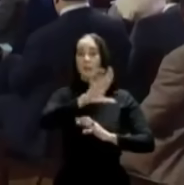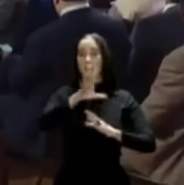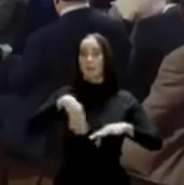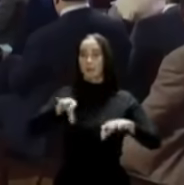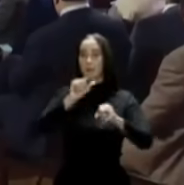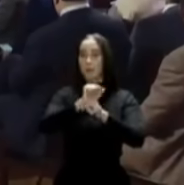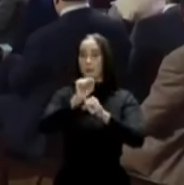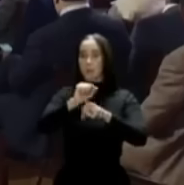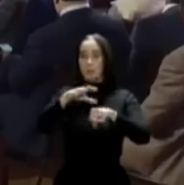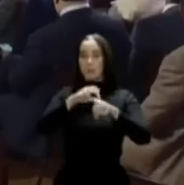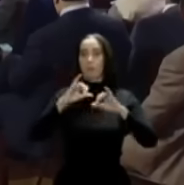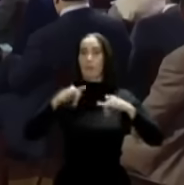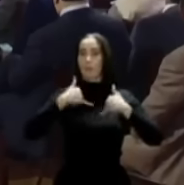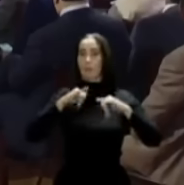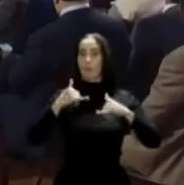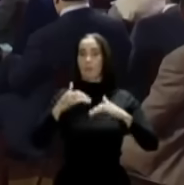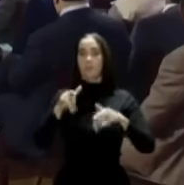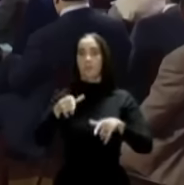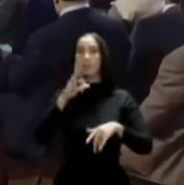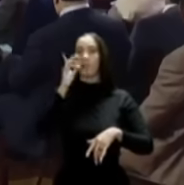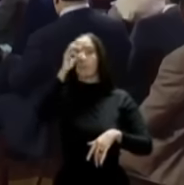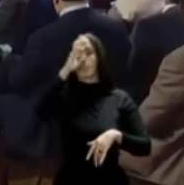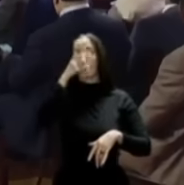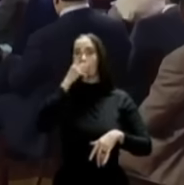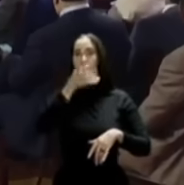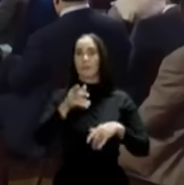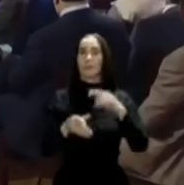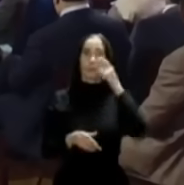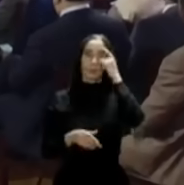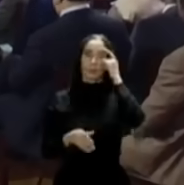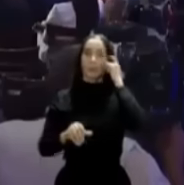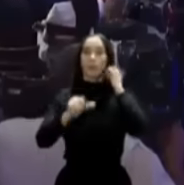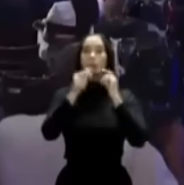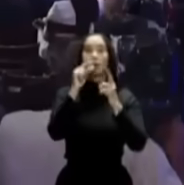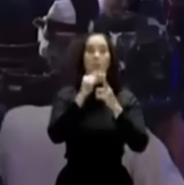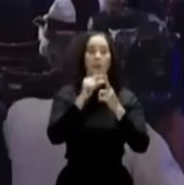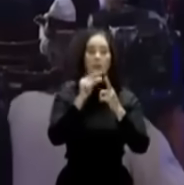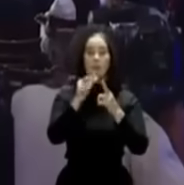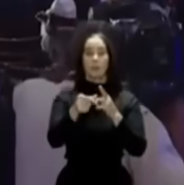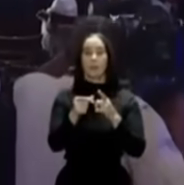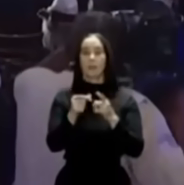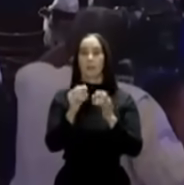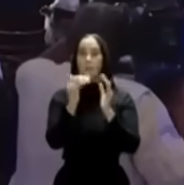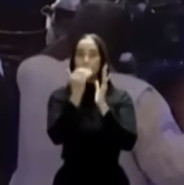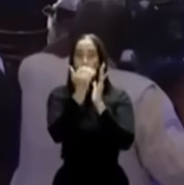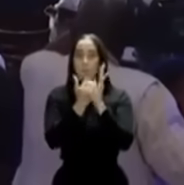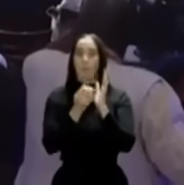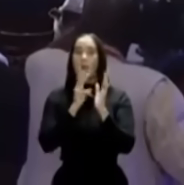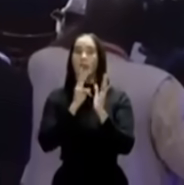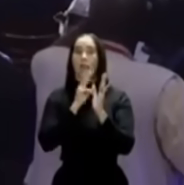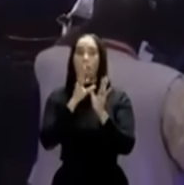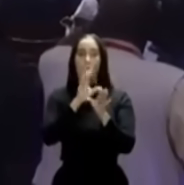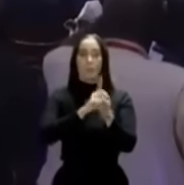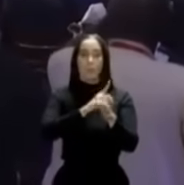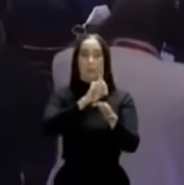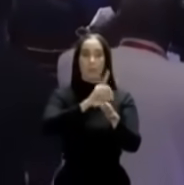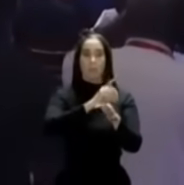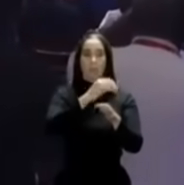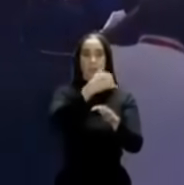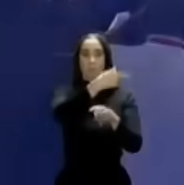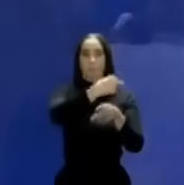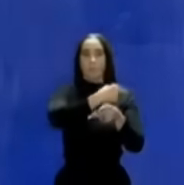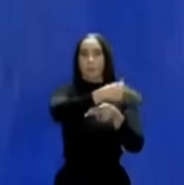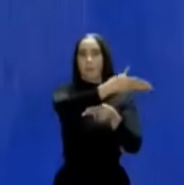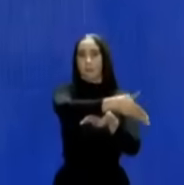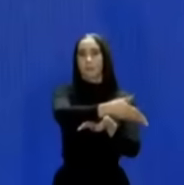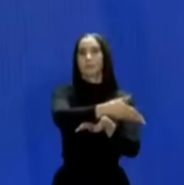productor y para nuestros ganaderos dominicanos. En otras palabras, quedaría muy poca agua ya en el resto